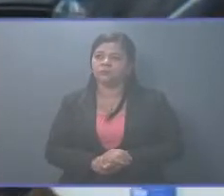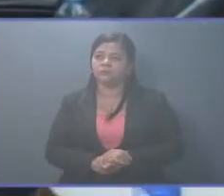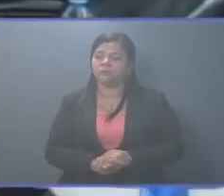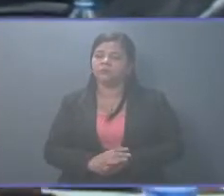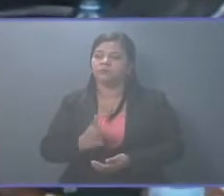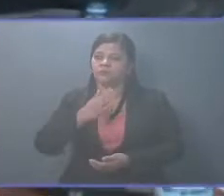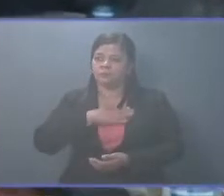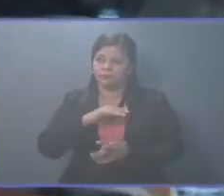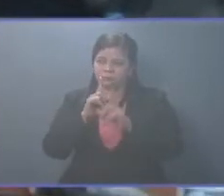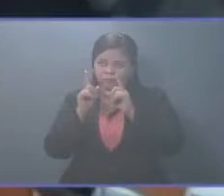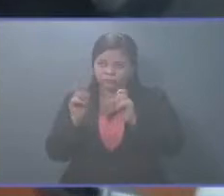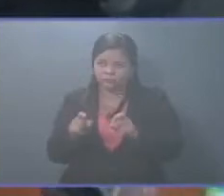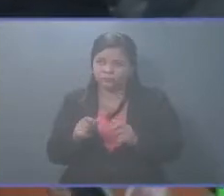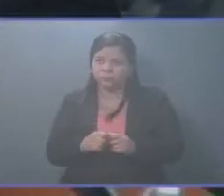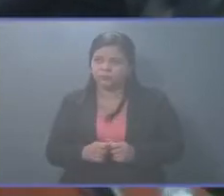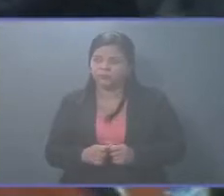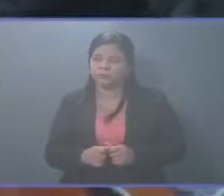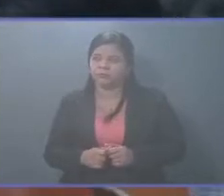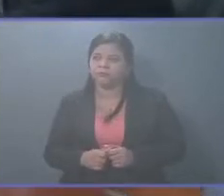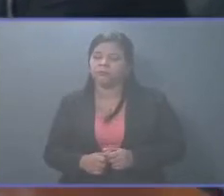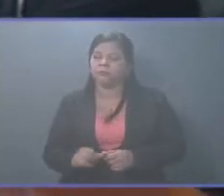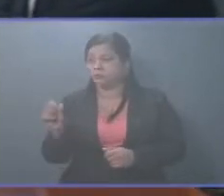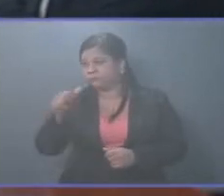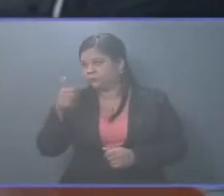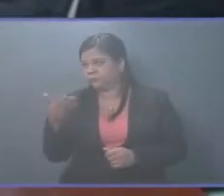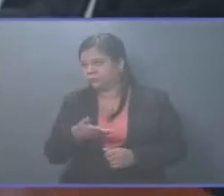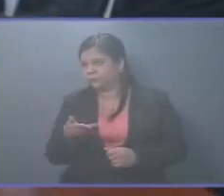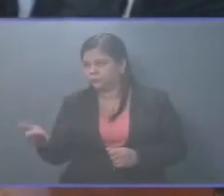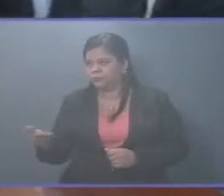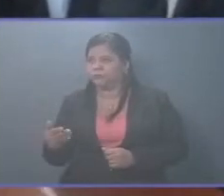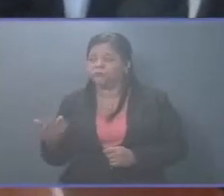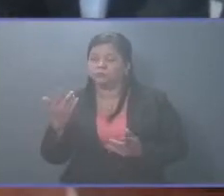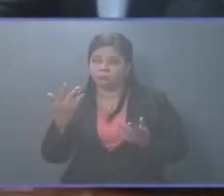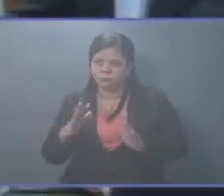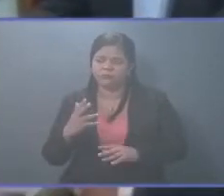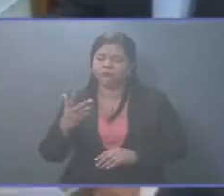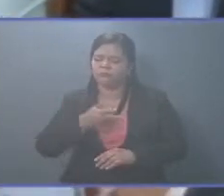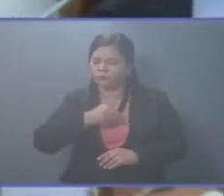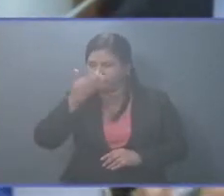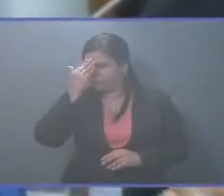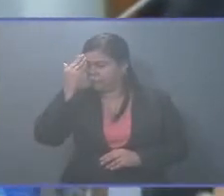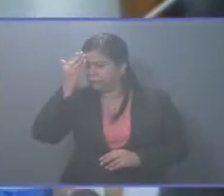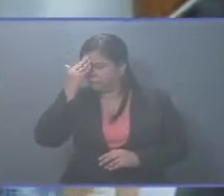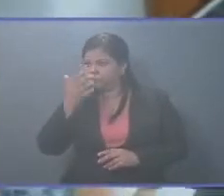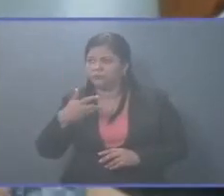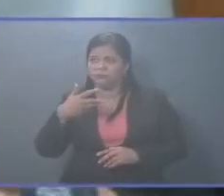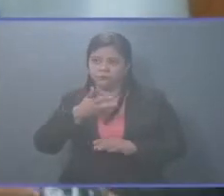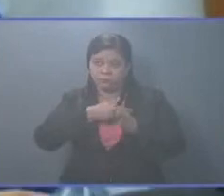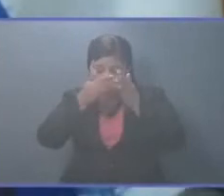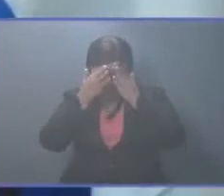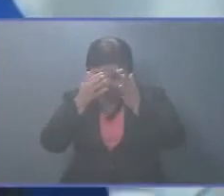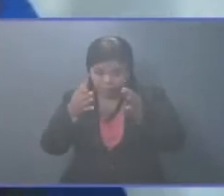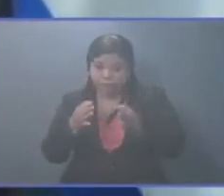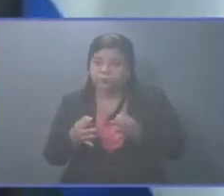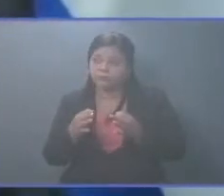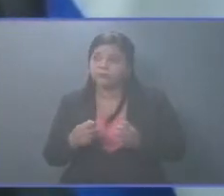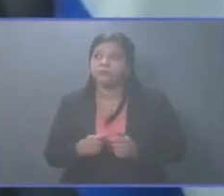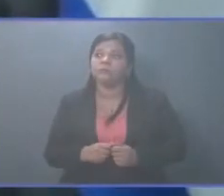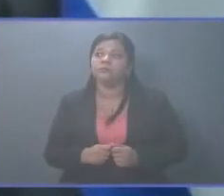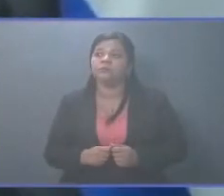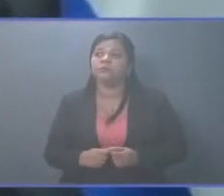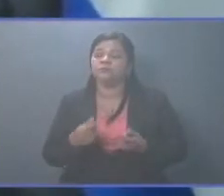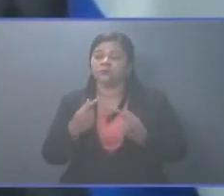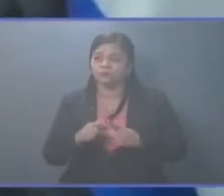Mi pregunta va dirigida en el siguiente aspecto. Nosotros entendemos perfectamente lo que es una decisión ejecutiva y lo que